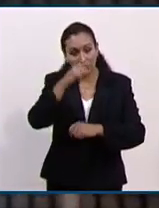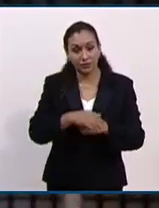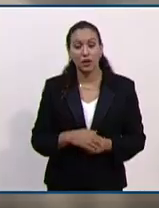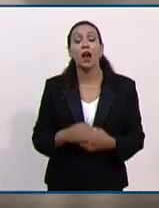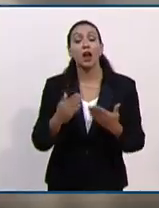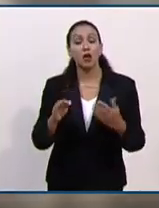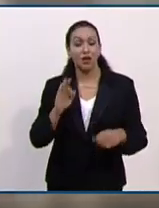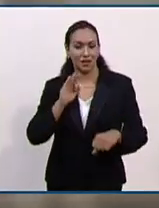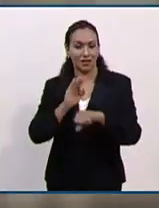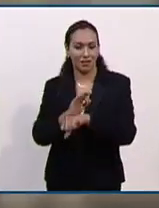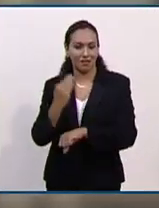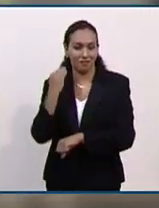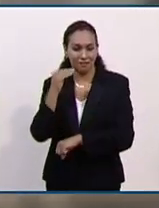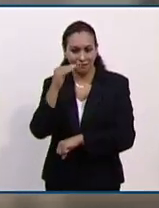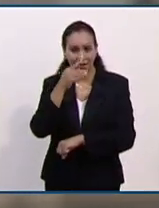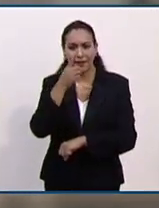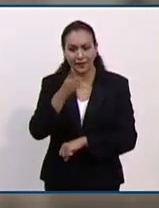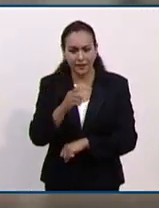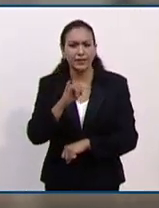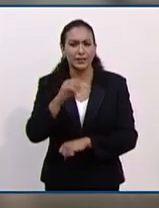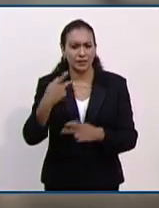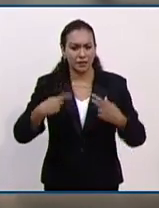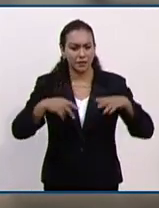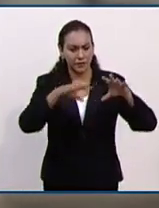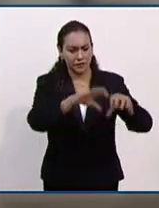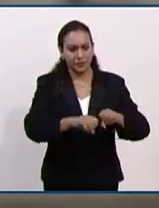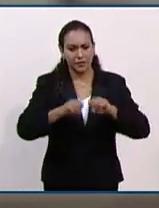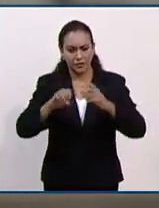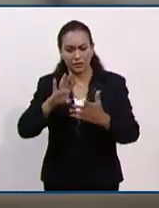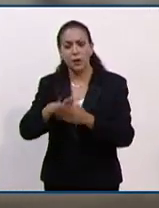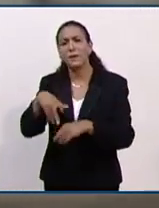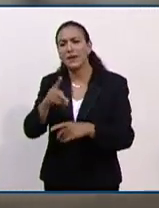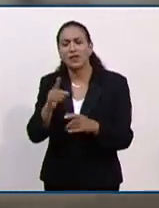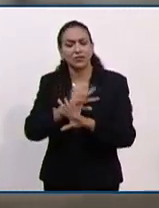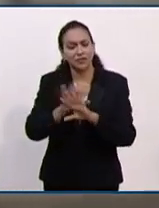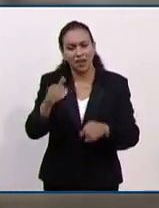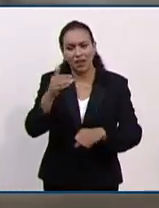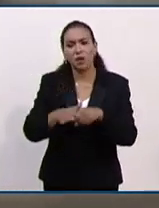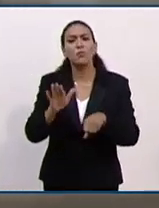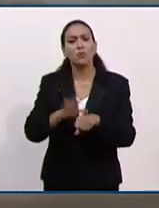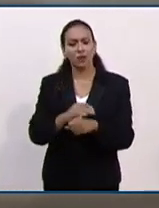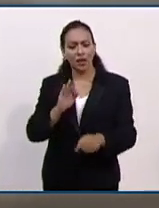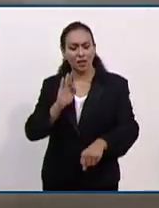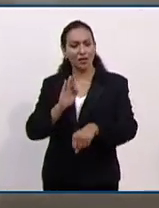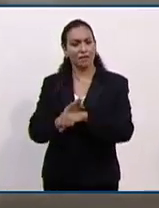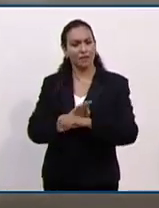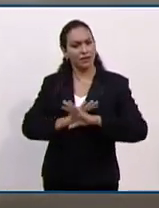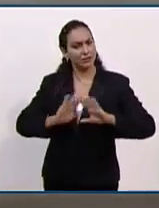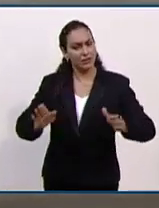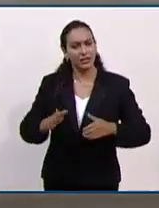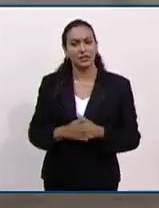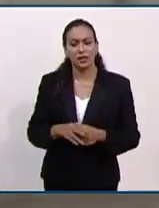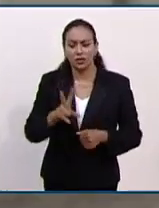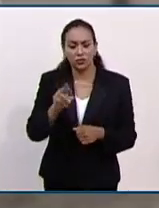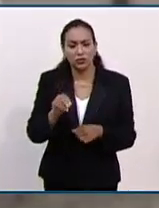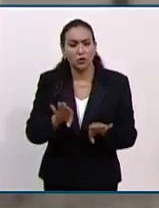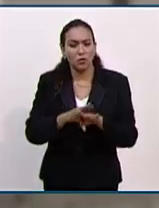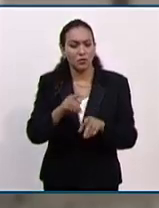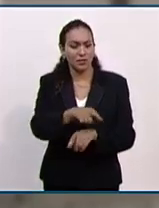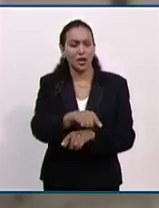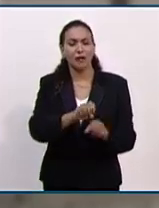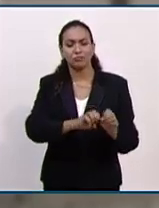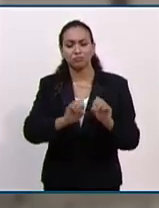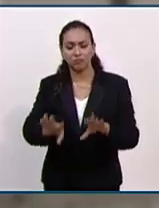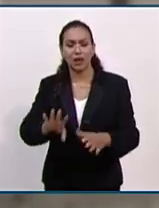Defensoría ha insistido en que la prisión preventiva debe cesar, pues su derecho de defensa no debe considerarse una acción deliberada